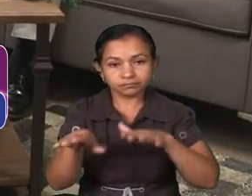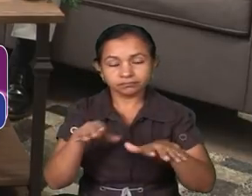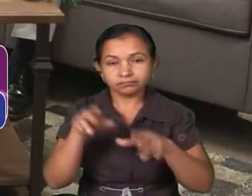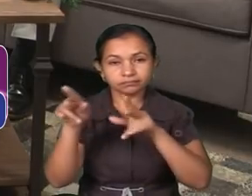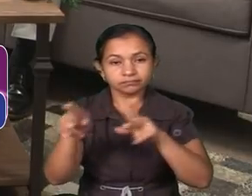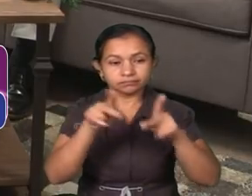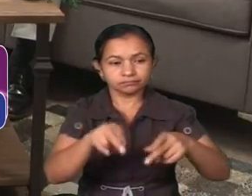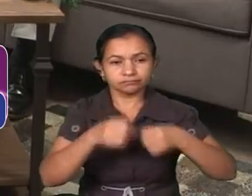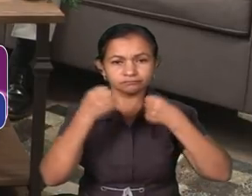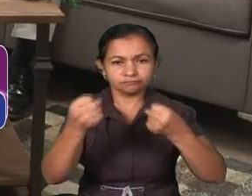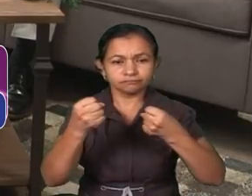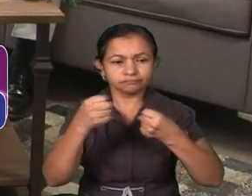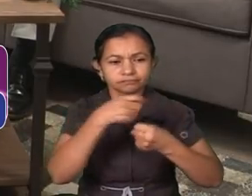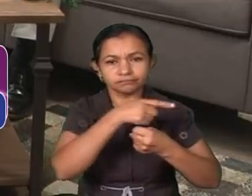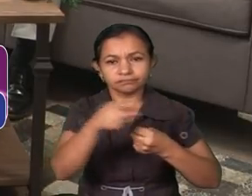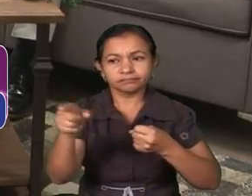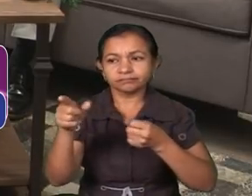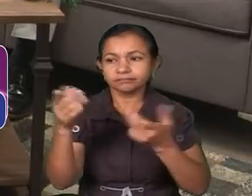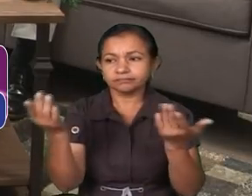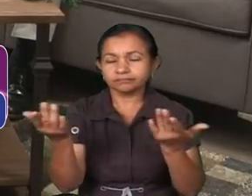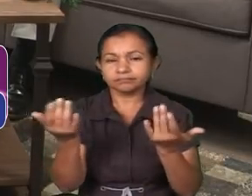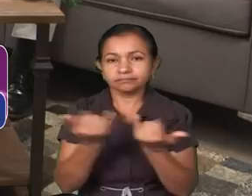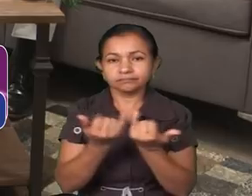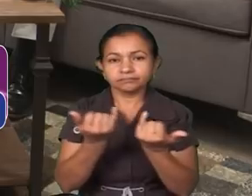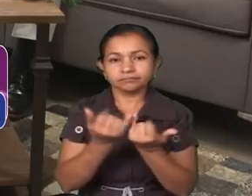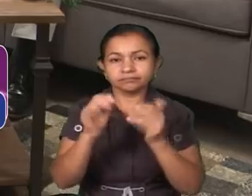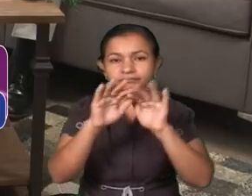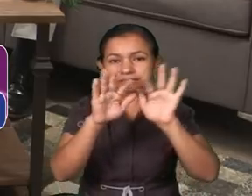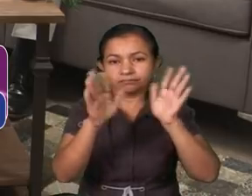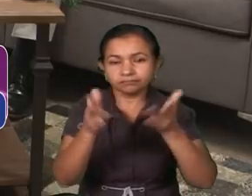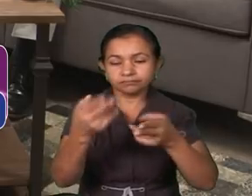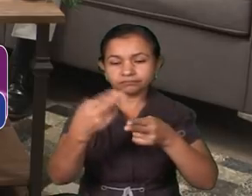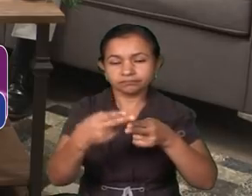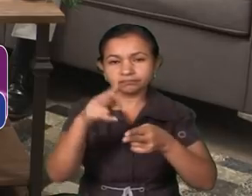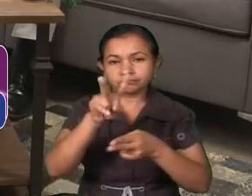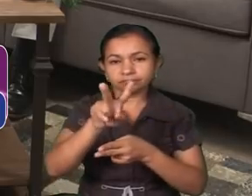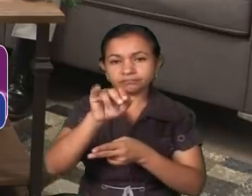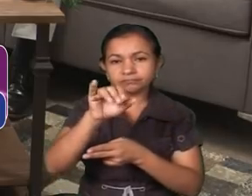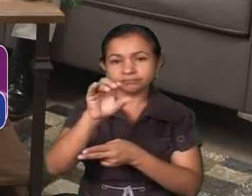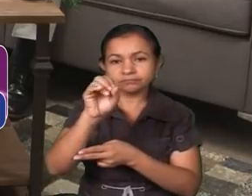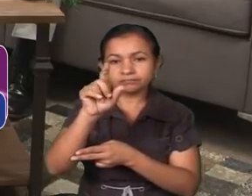así. Y la Violeta Granera.